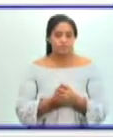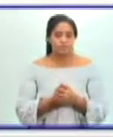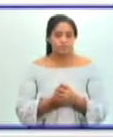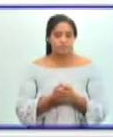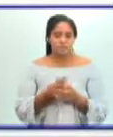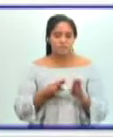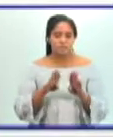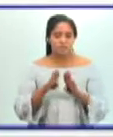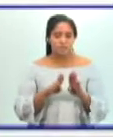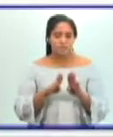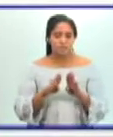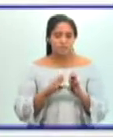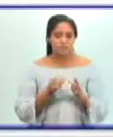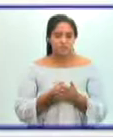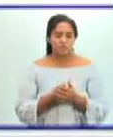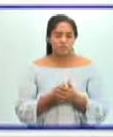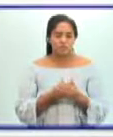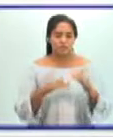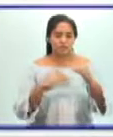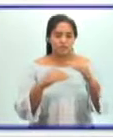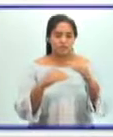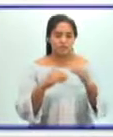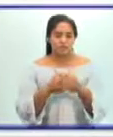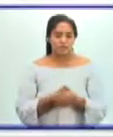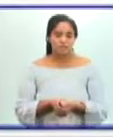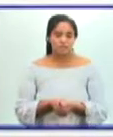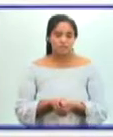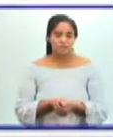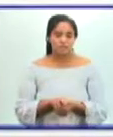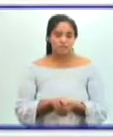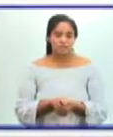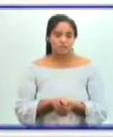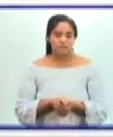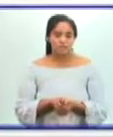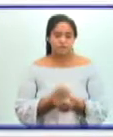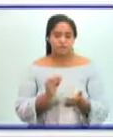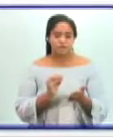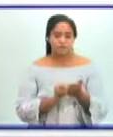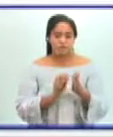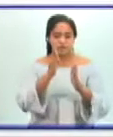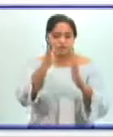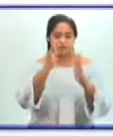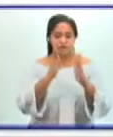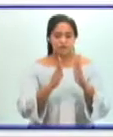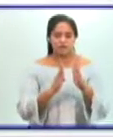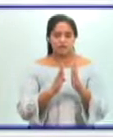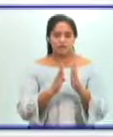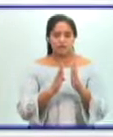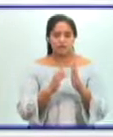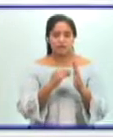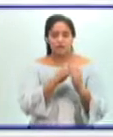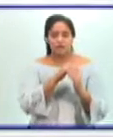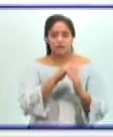correspondientes de las semirrectas que están determinados por las rectas paralelas que los cortan.